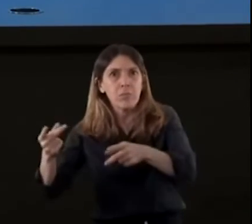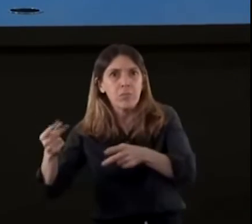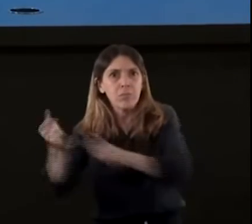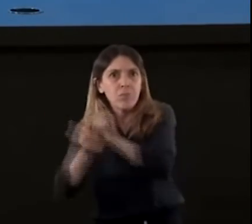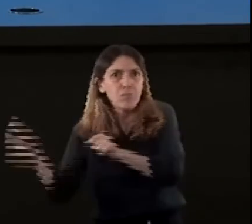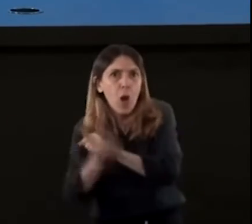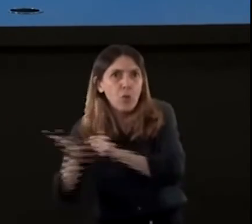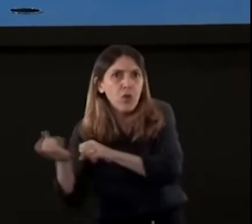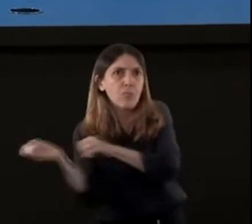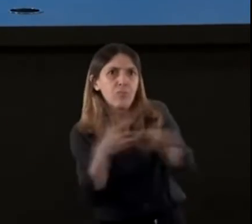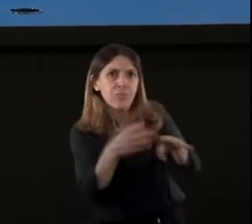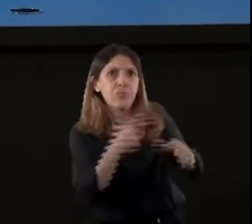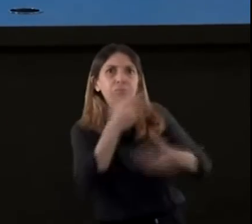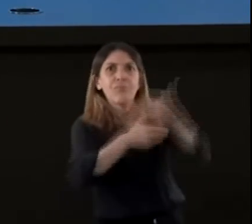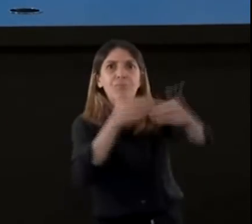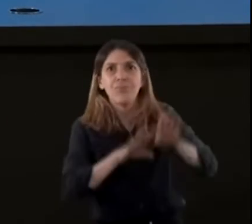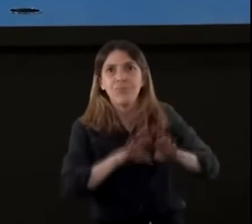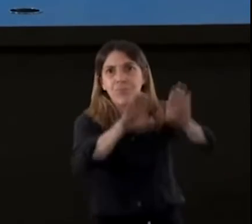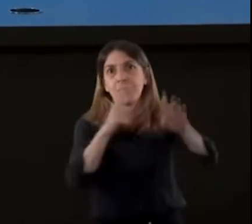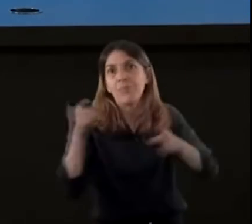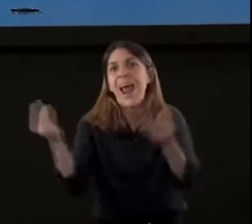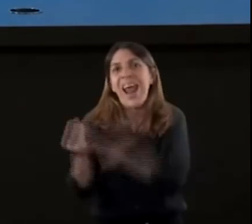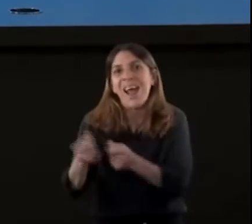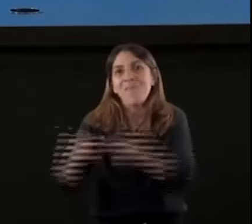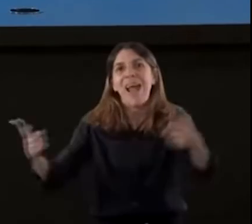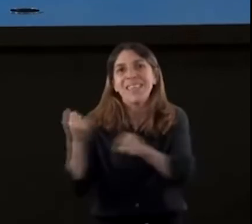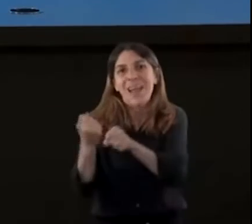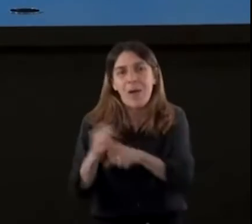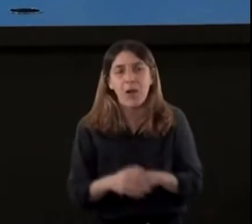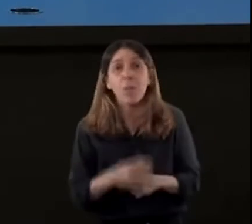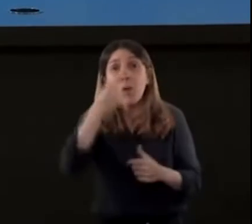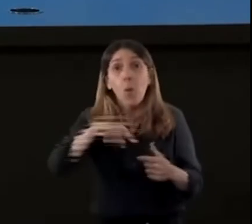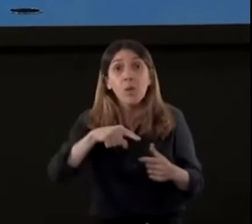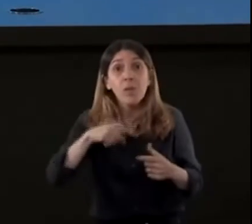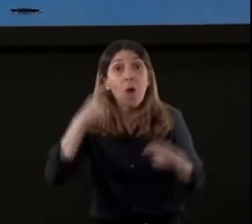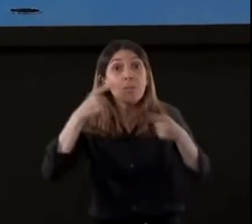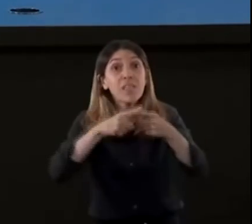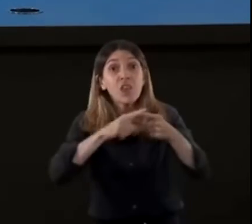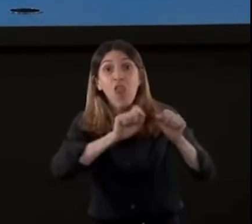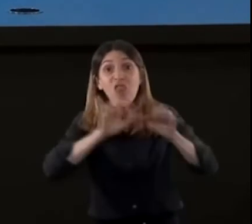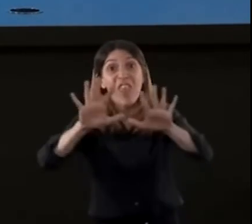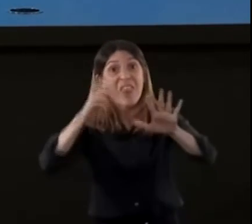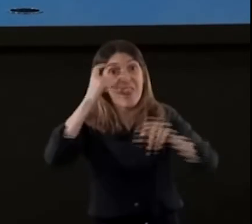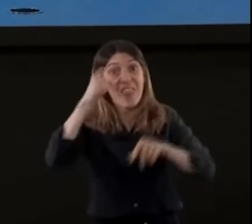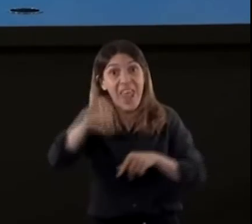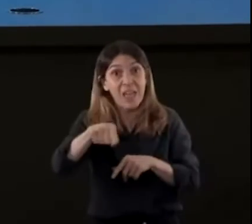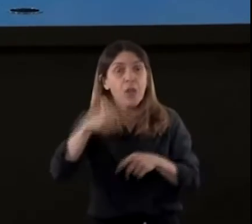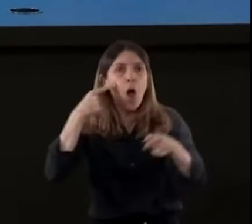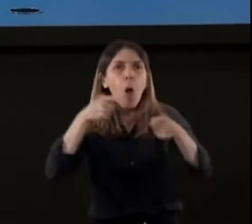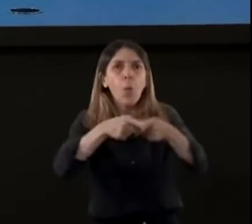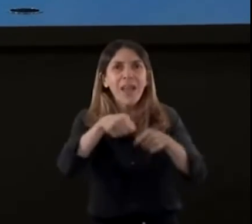alta productividad y generación de puestos de trabajo. Y por último, la misión número 10 tiene como